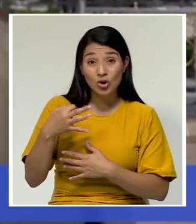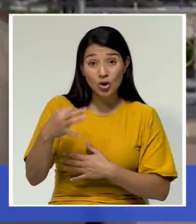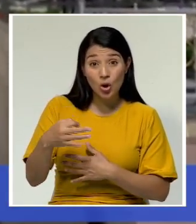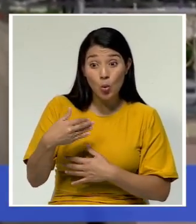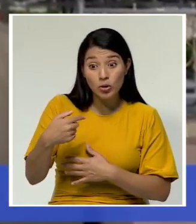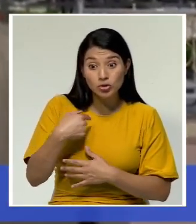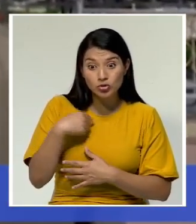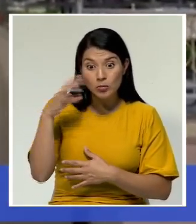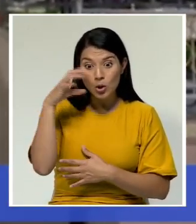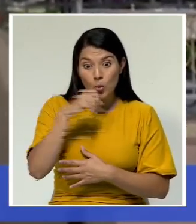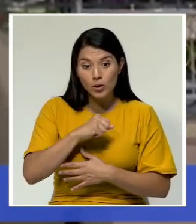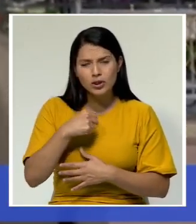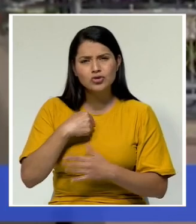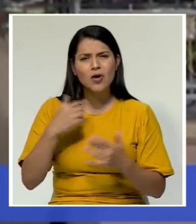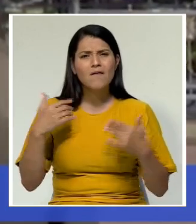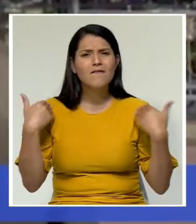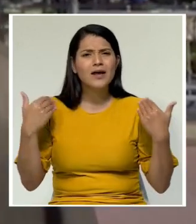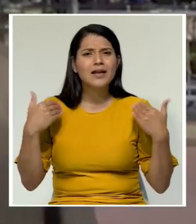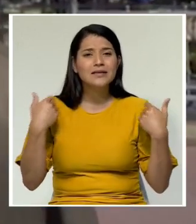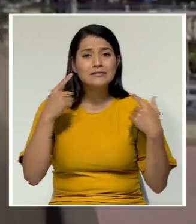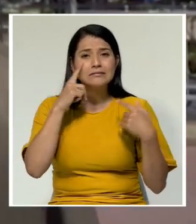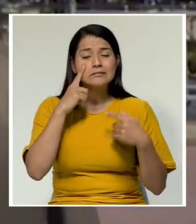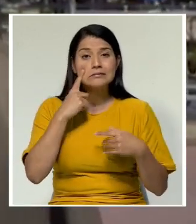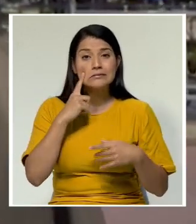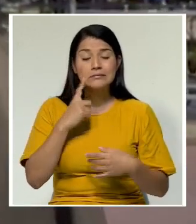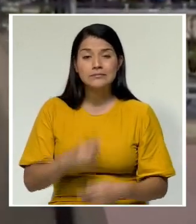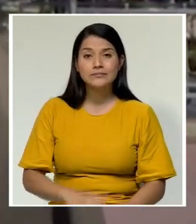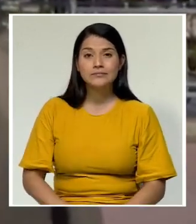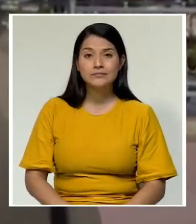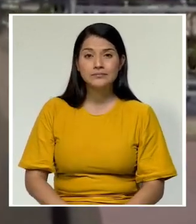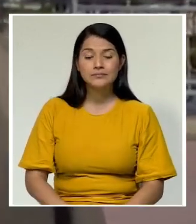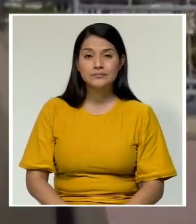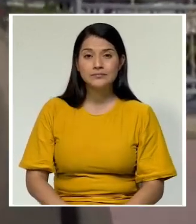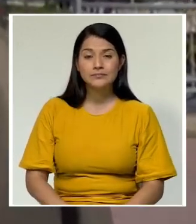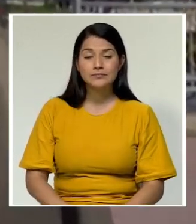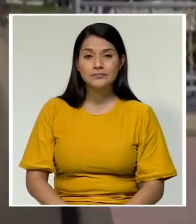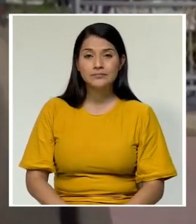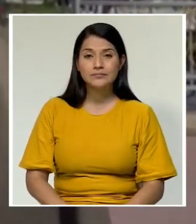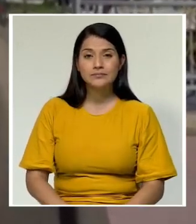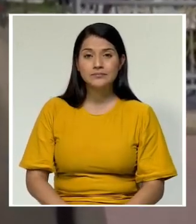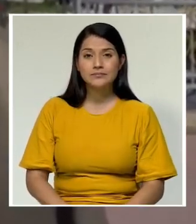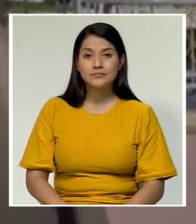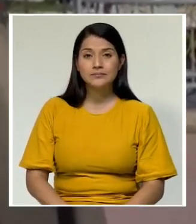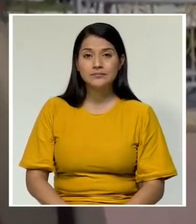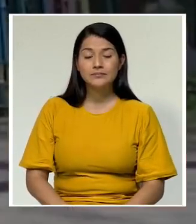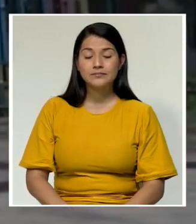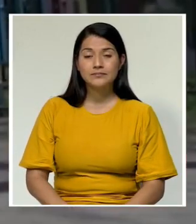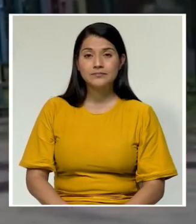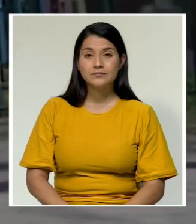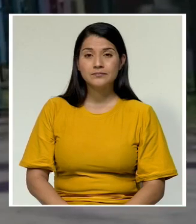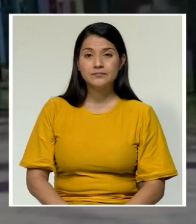el ejército ruso a Berdiansk, en el mar de Azov, y a Melitopol, ambas conquistadas al inicio